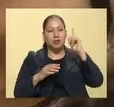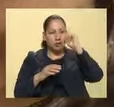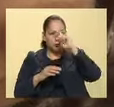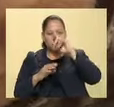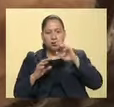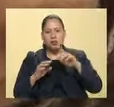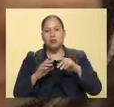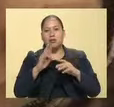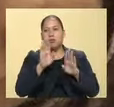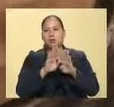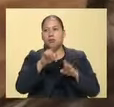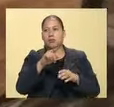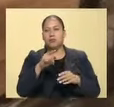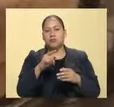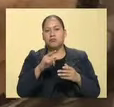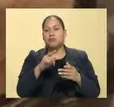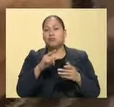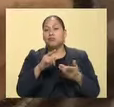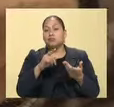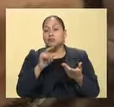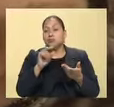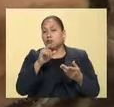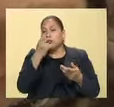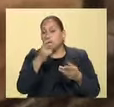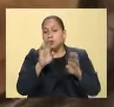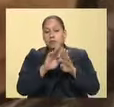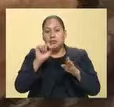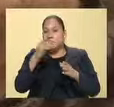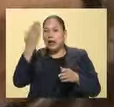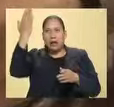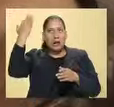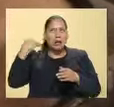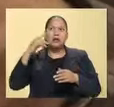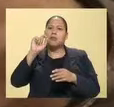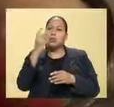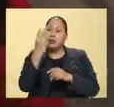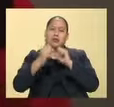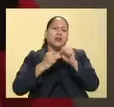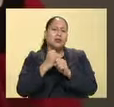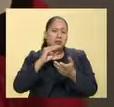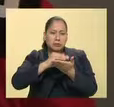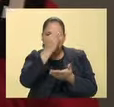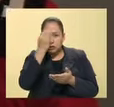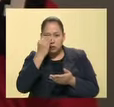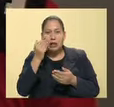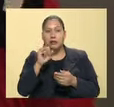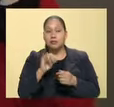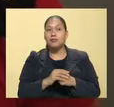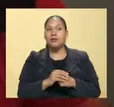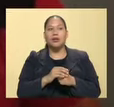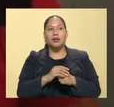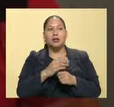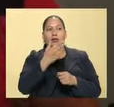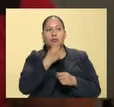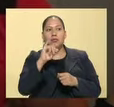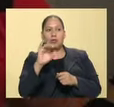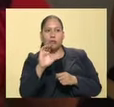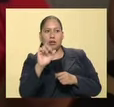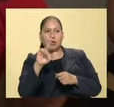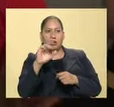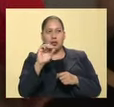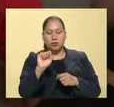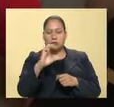Es todo un rollo eso del que así era como nos maquillábamos hace 23 años, ¿no? Tocayo Juan Carlos Casasola,